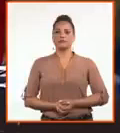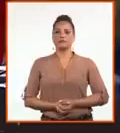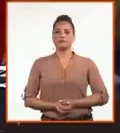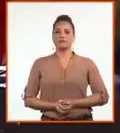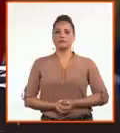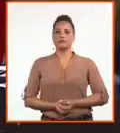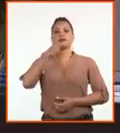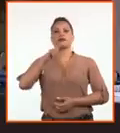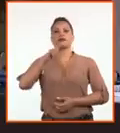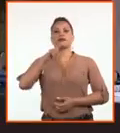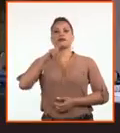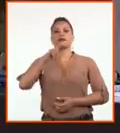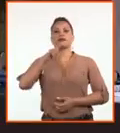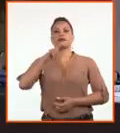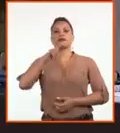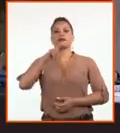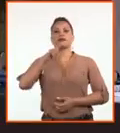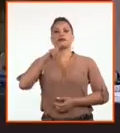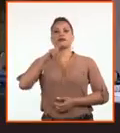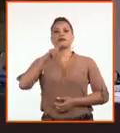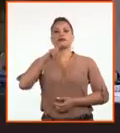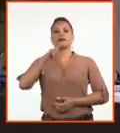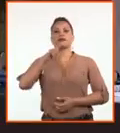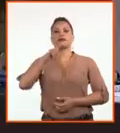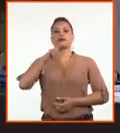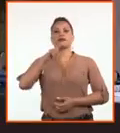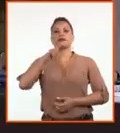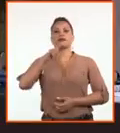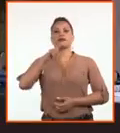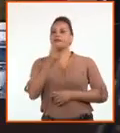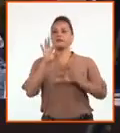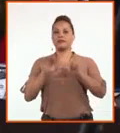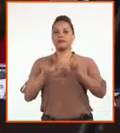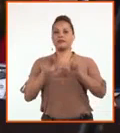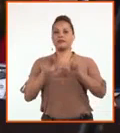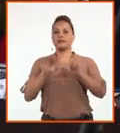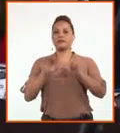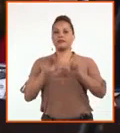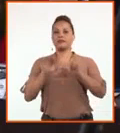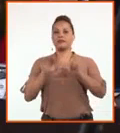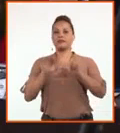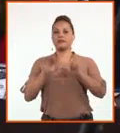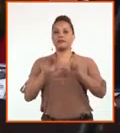Burgal Barrera, para atender la Secretaría de Deportes.